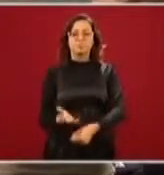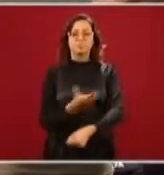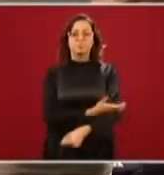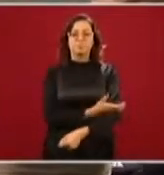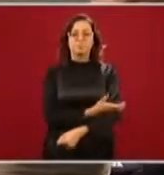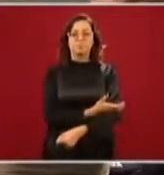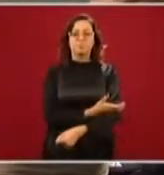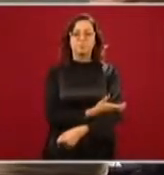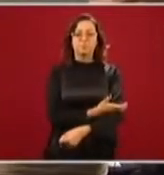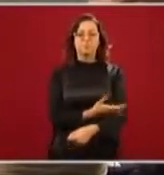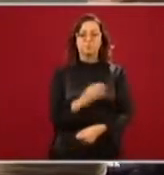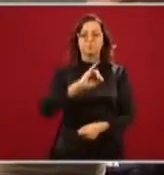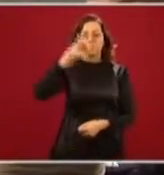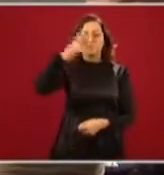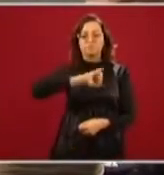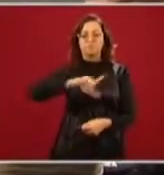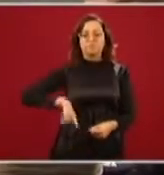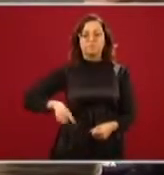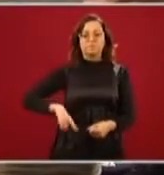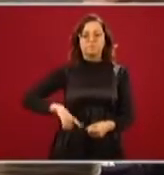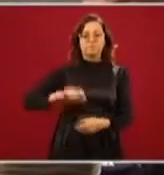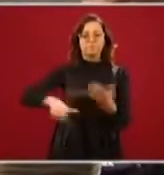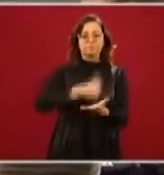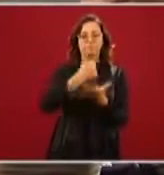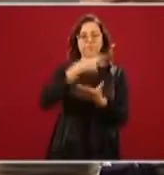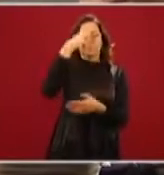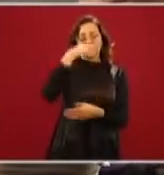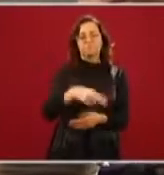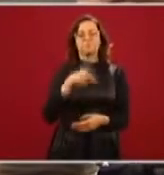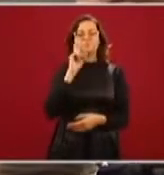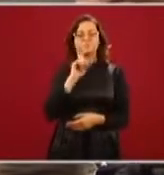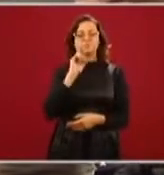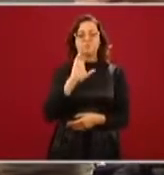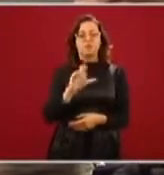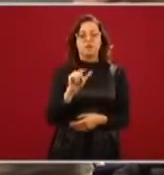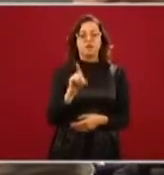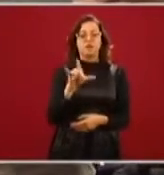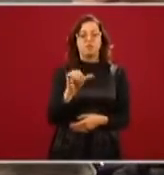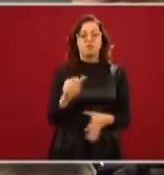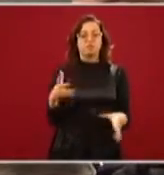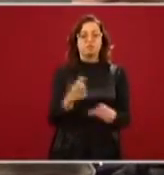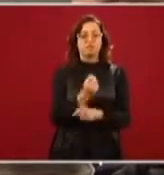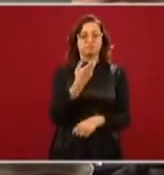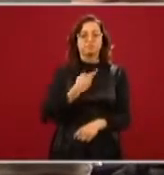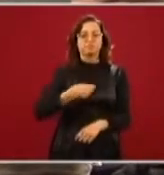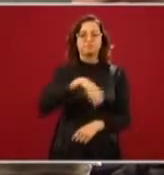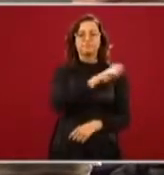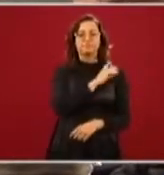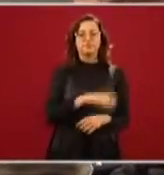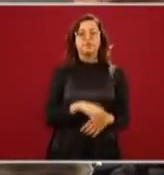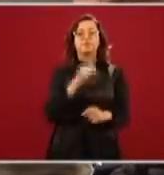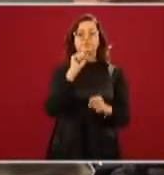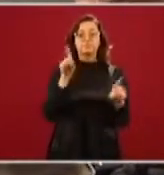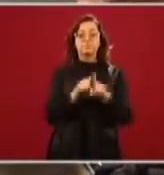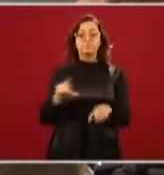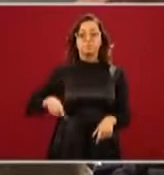la jefa de gobierno de la Ciudad de México, Claudia Sheinbaum, también el gobernador